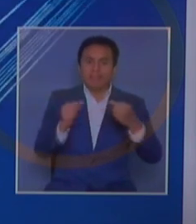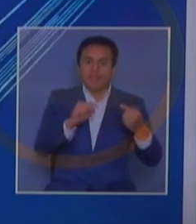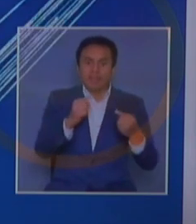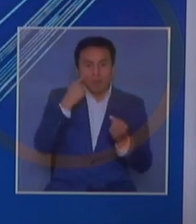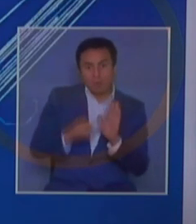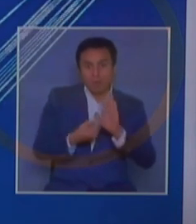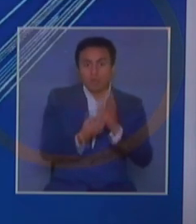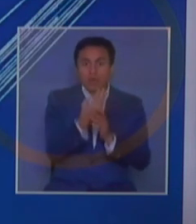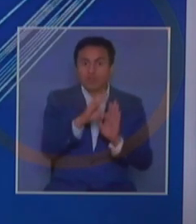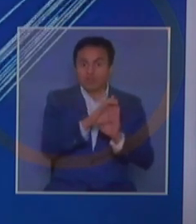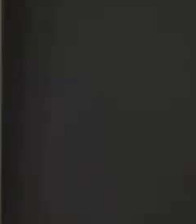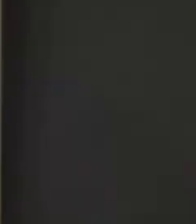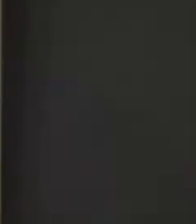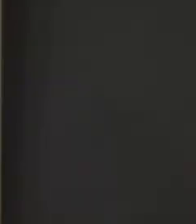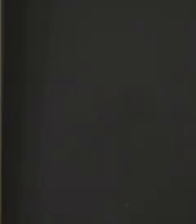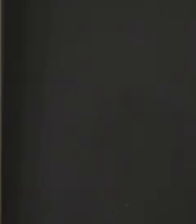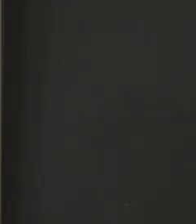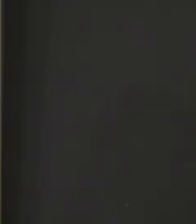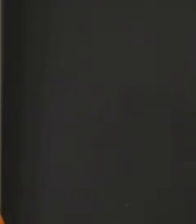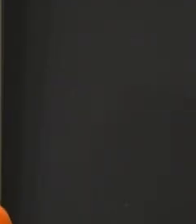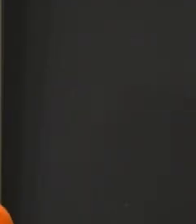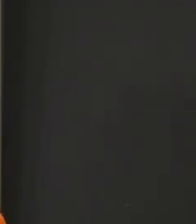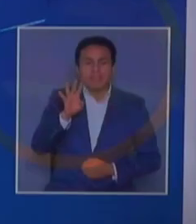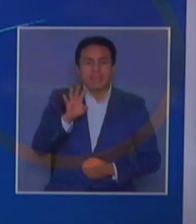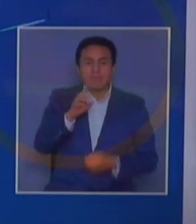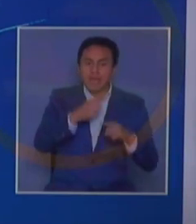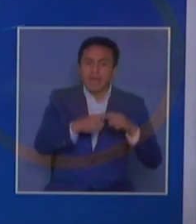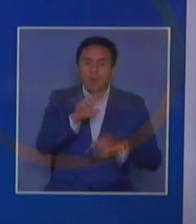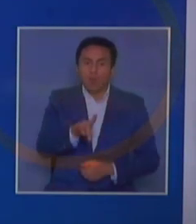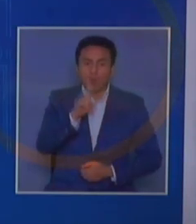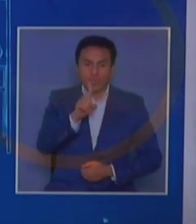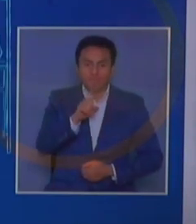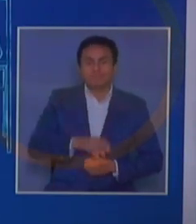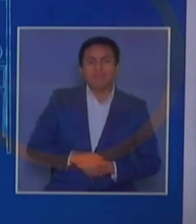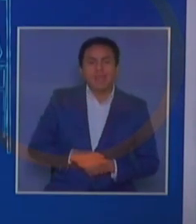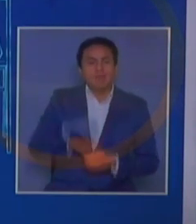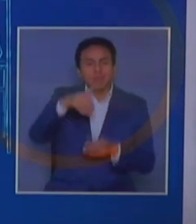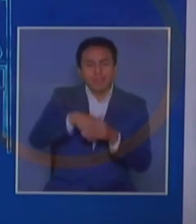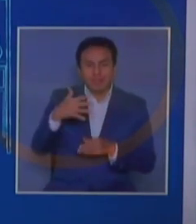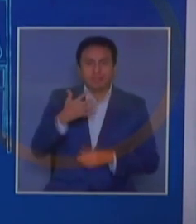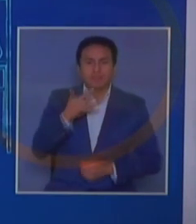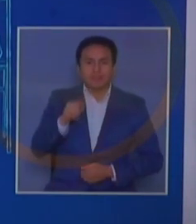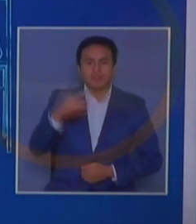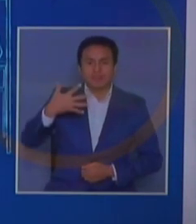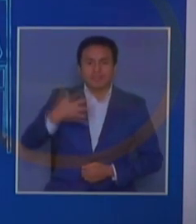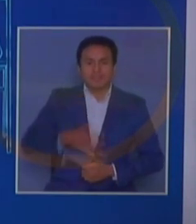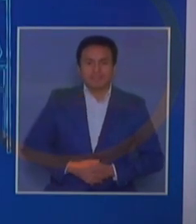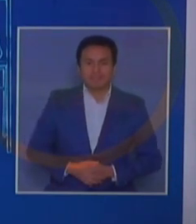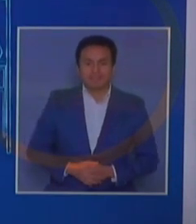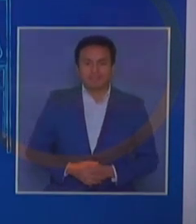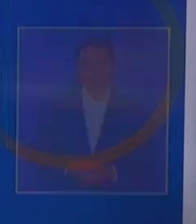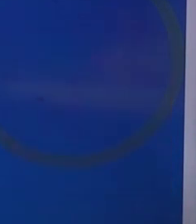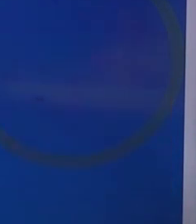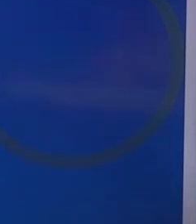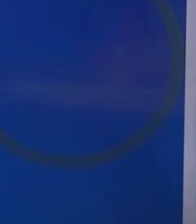se presentan separados una pena saben por qué Porque si se hubiera presentado una una sola lista con solo el cuarenta